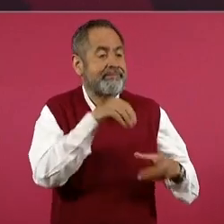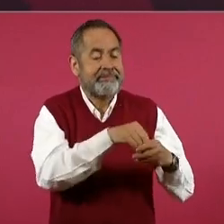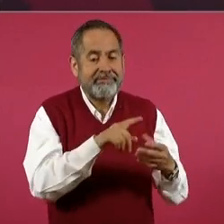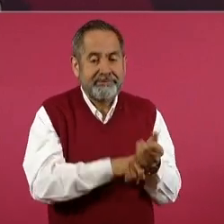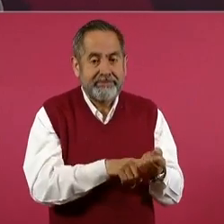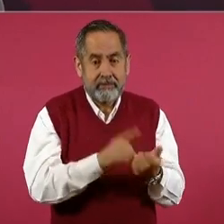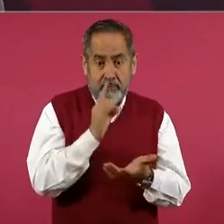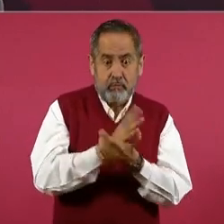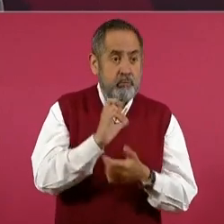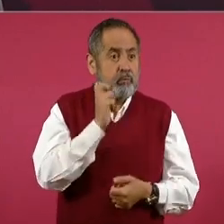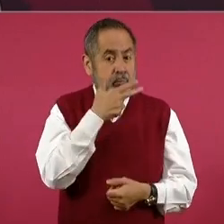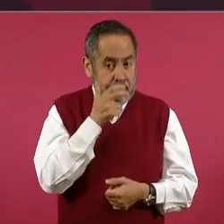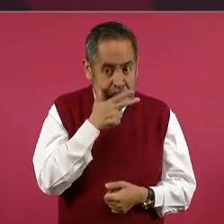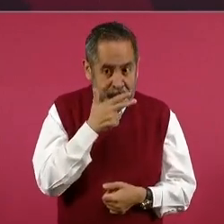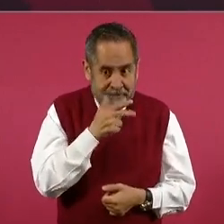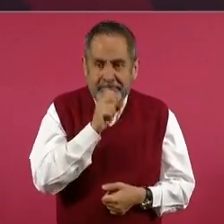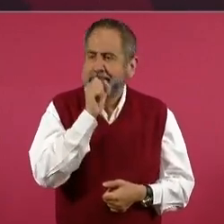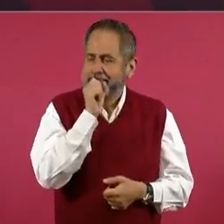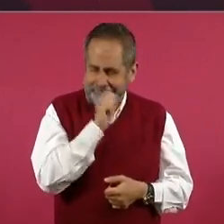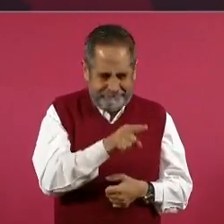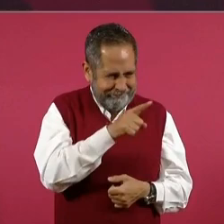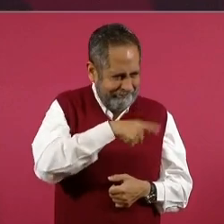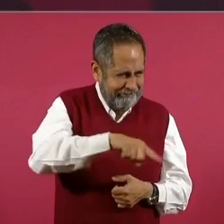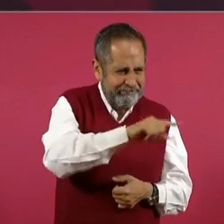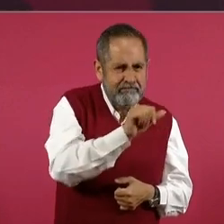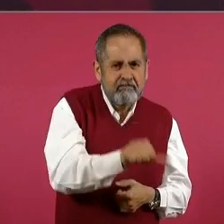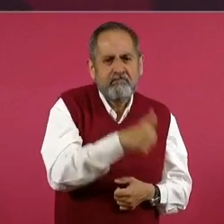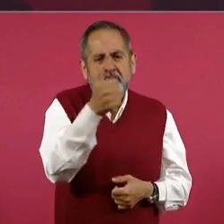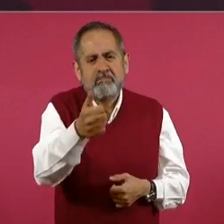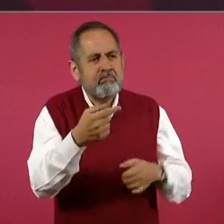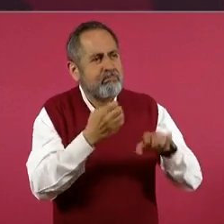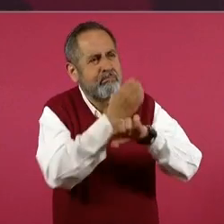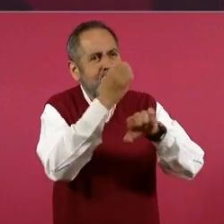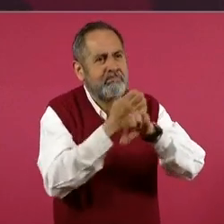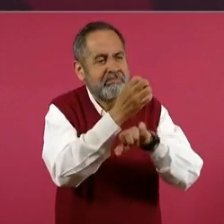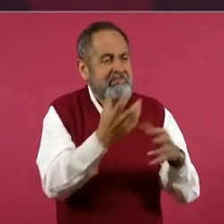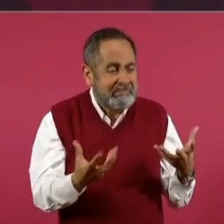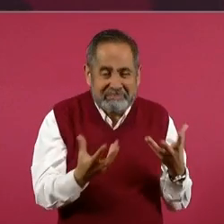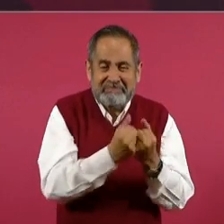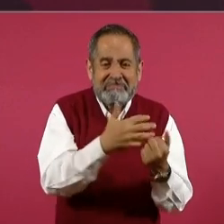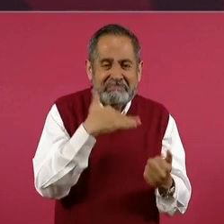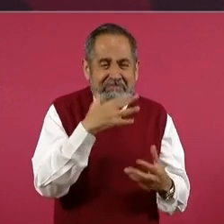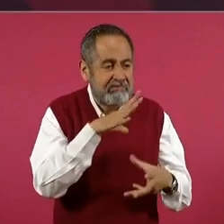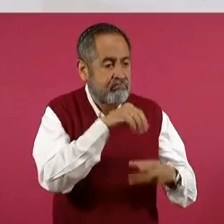no solo de Chihuahua, sino de otras partes del país.